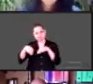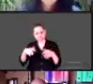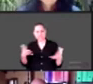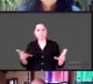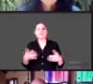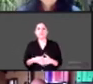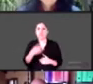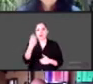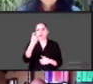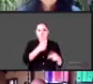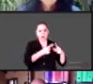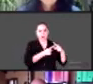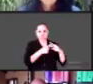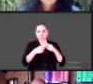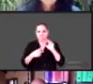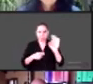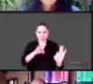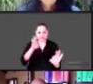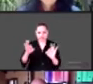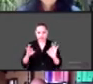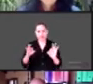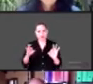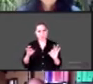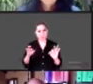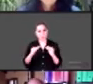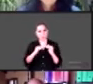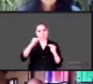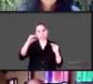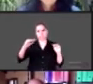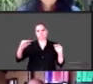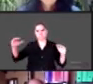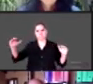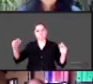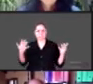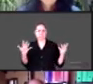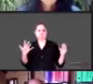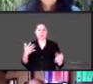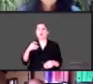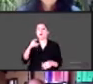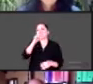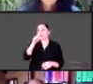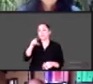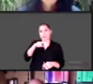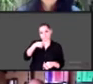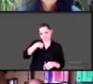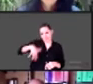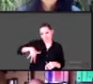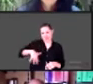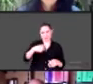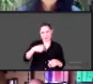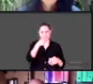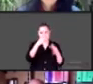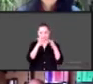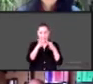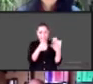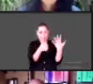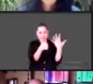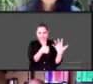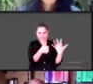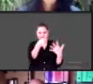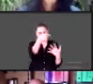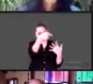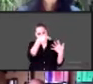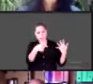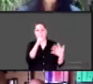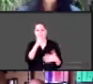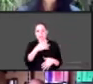una situación relevante, y si podemos, recordando las seis carencias que yo les mencionaba que ocupa Coneval para hacer